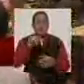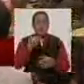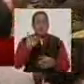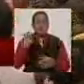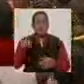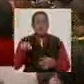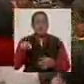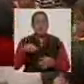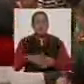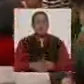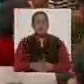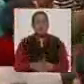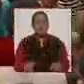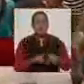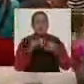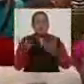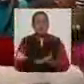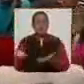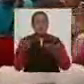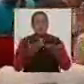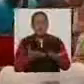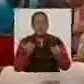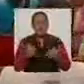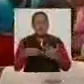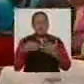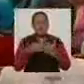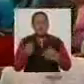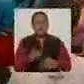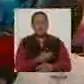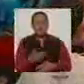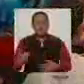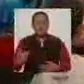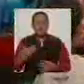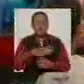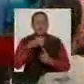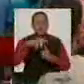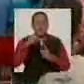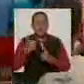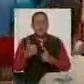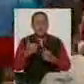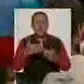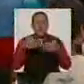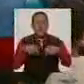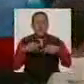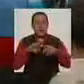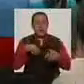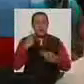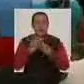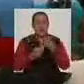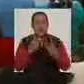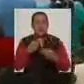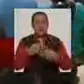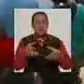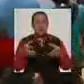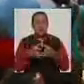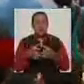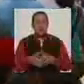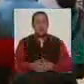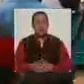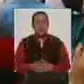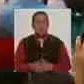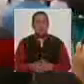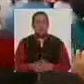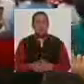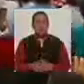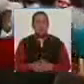sido recibida la esposa del presidente de la República, Ollanta Humala Tasso, en esta